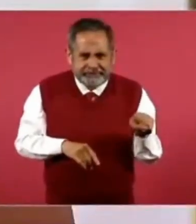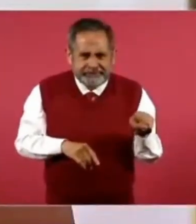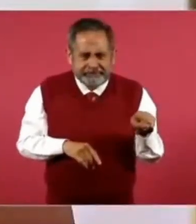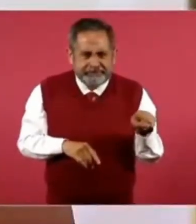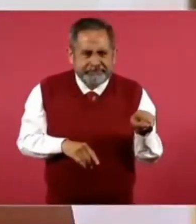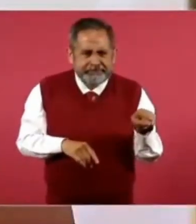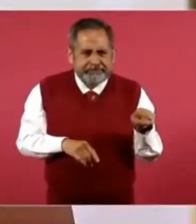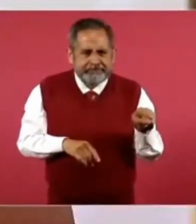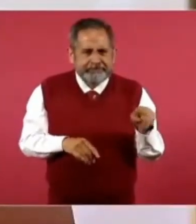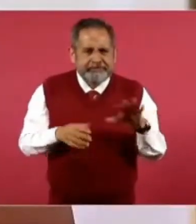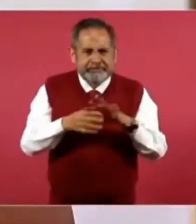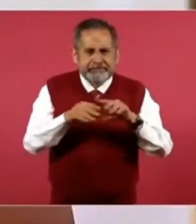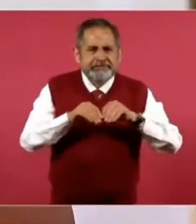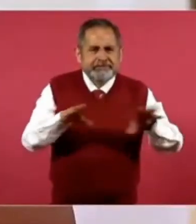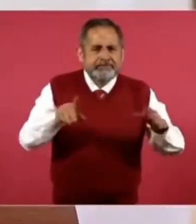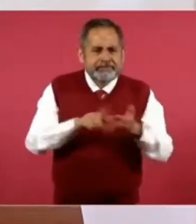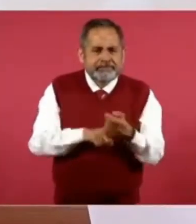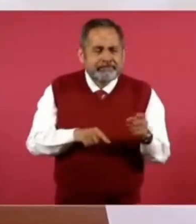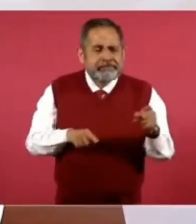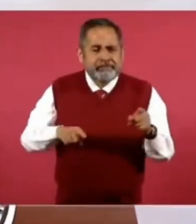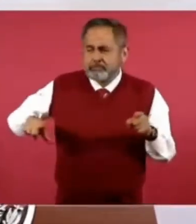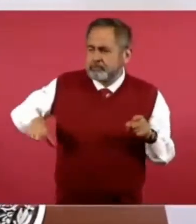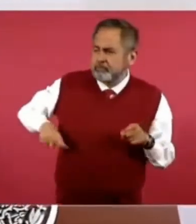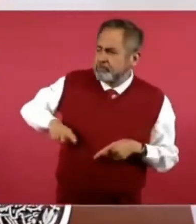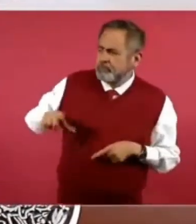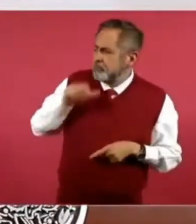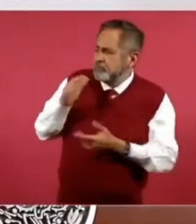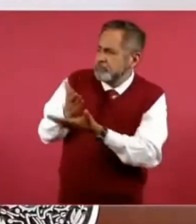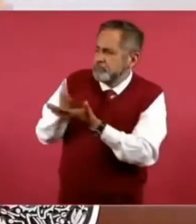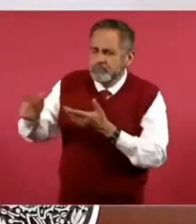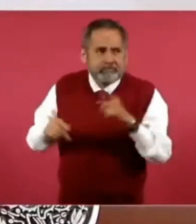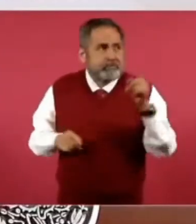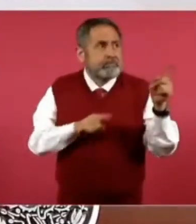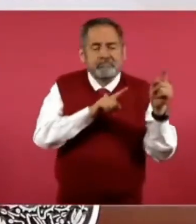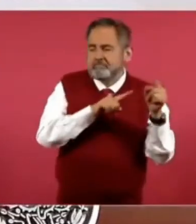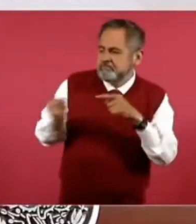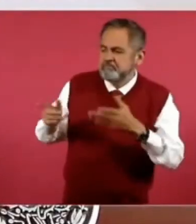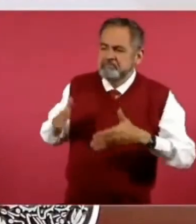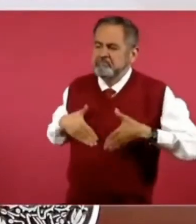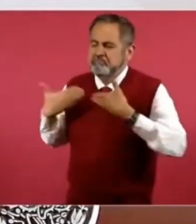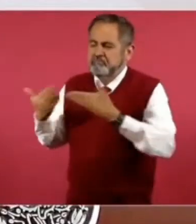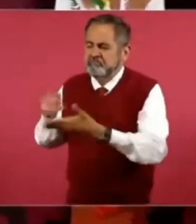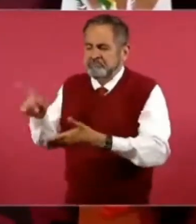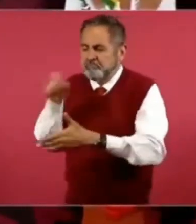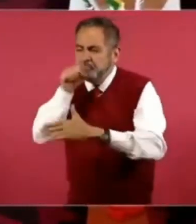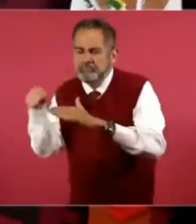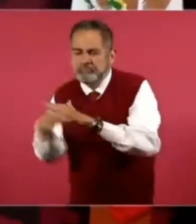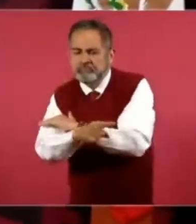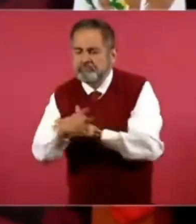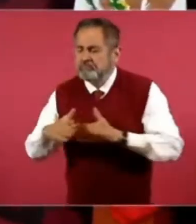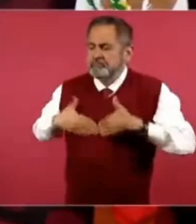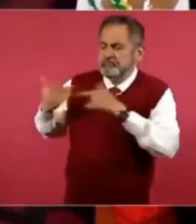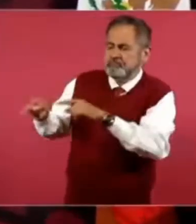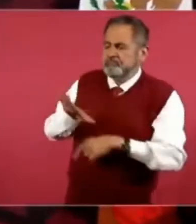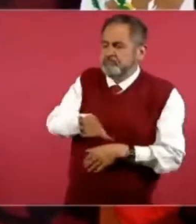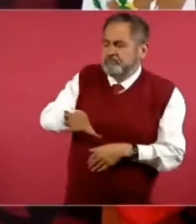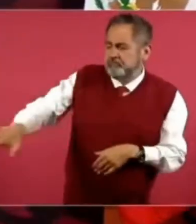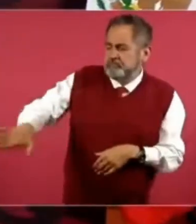en el que no participa el gobierno de México porque no le tienen confianza al gobierno de México,